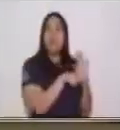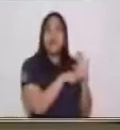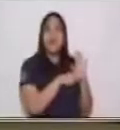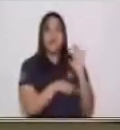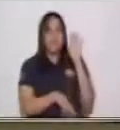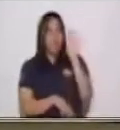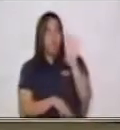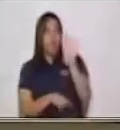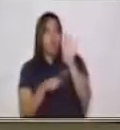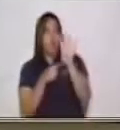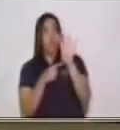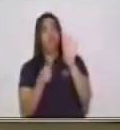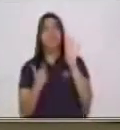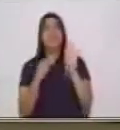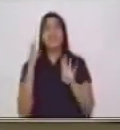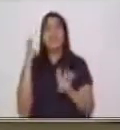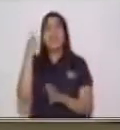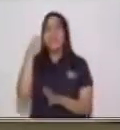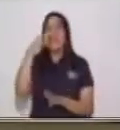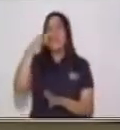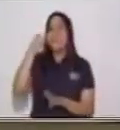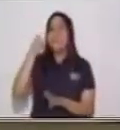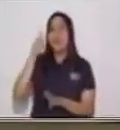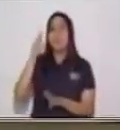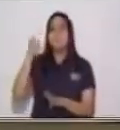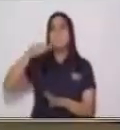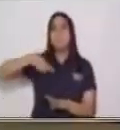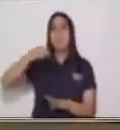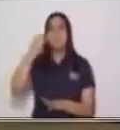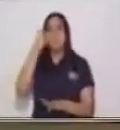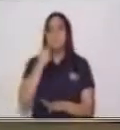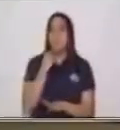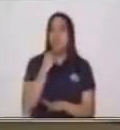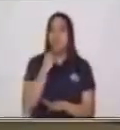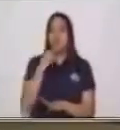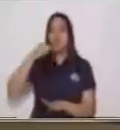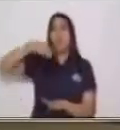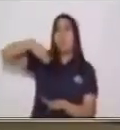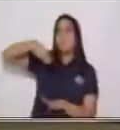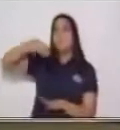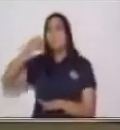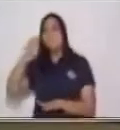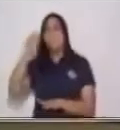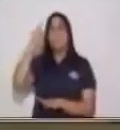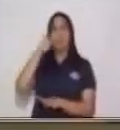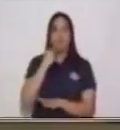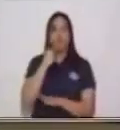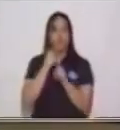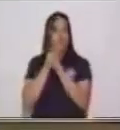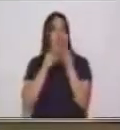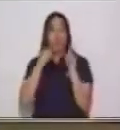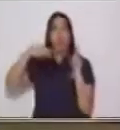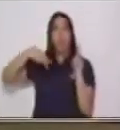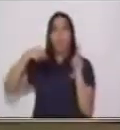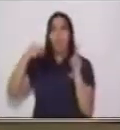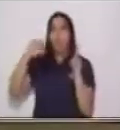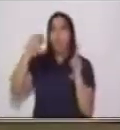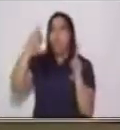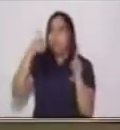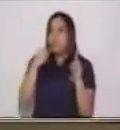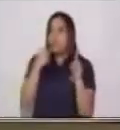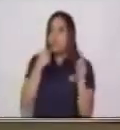ejemplo, cuando hablamos de estábamos, es con M, no con N. Algunas personas mencionan estábamos y